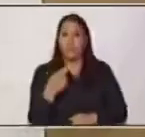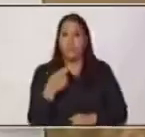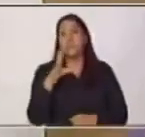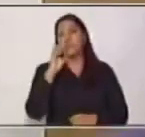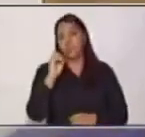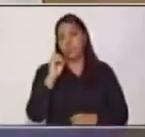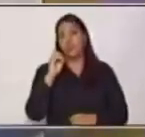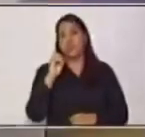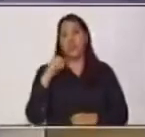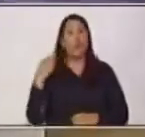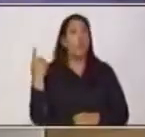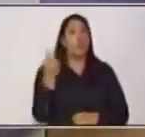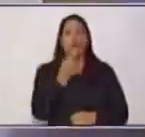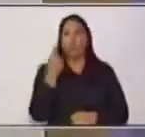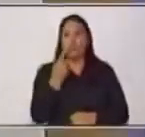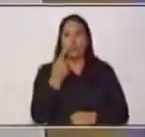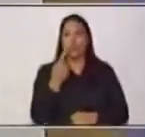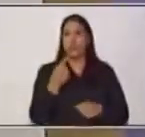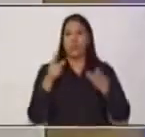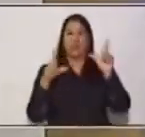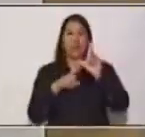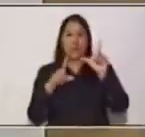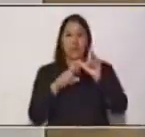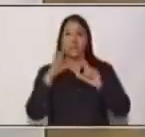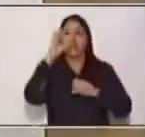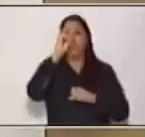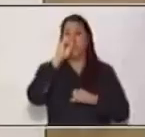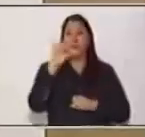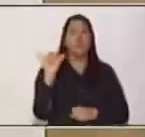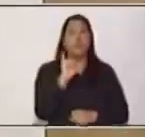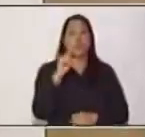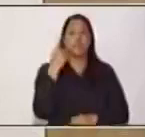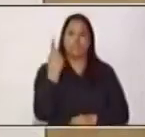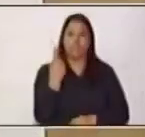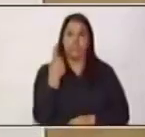elevada a la 0 va a ser igual a la unidad.